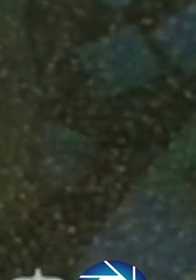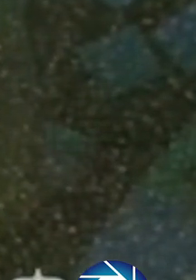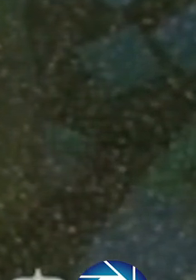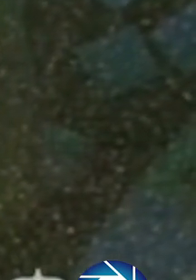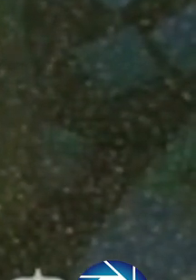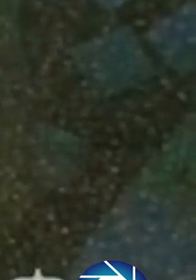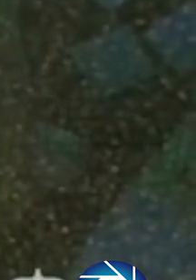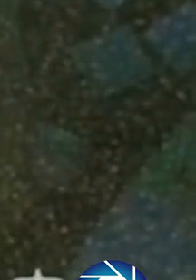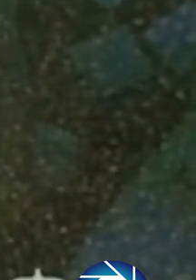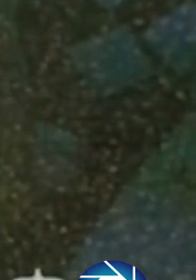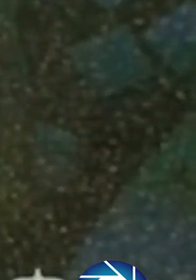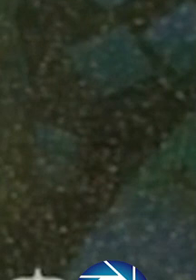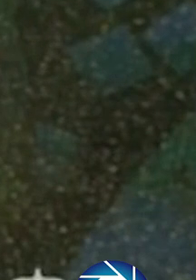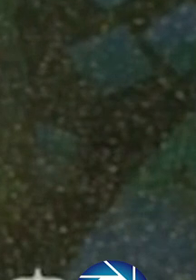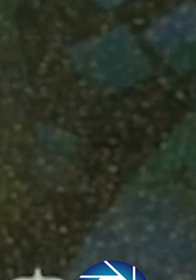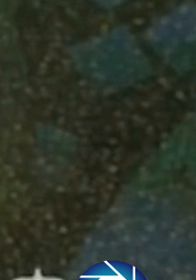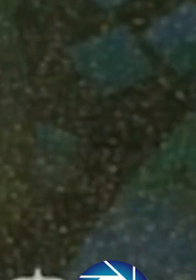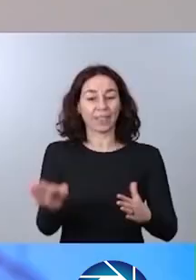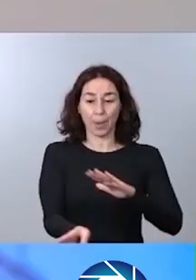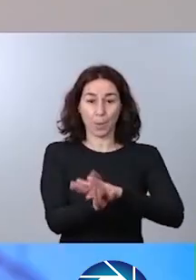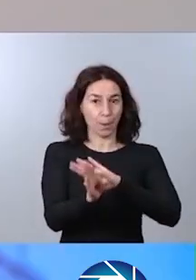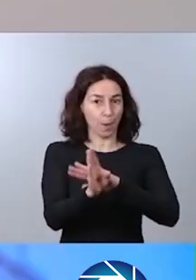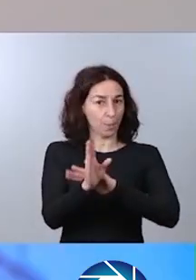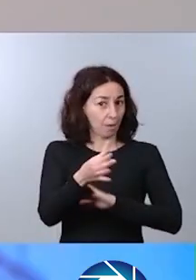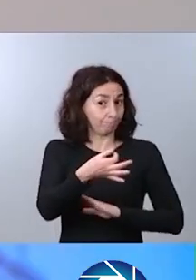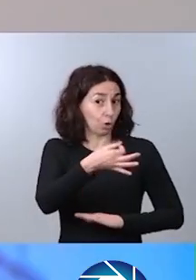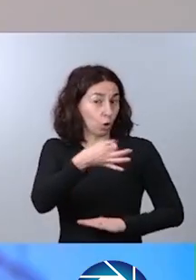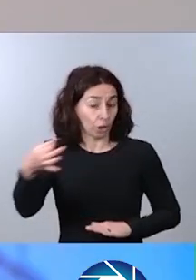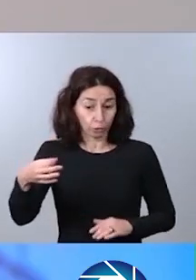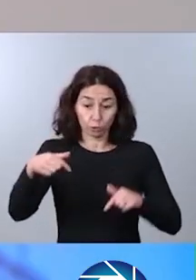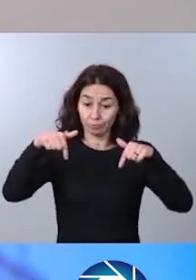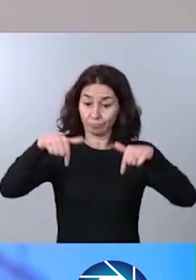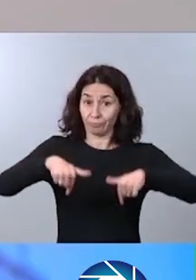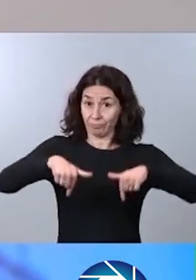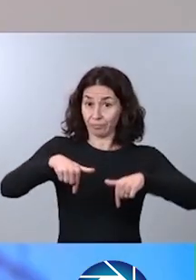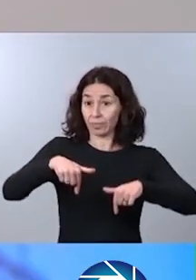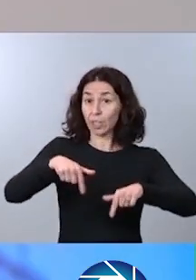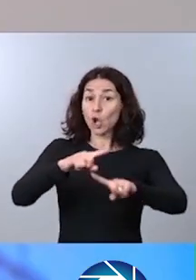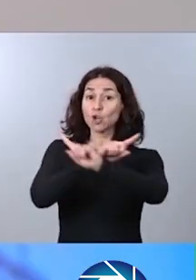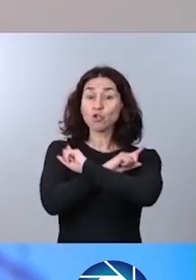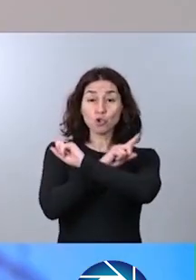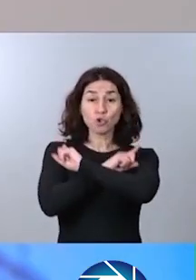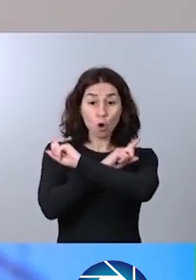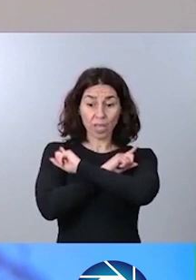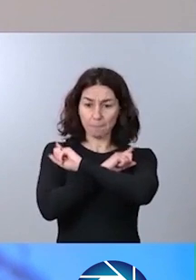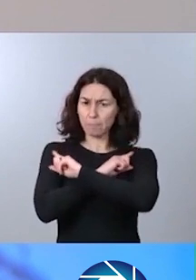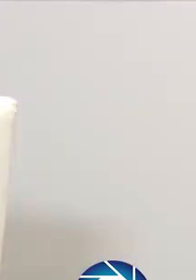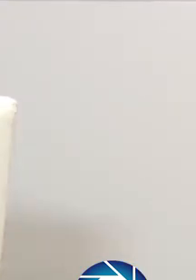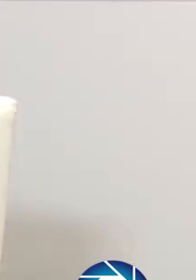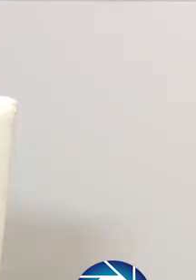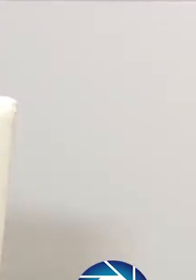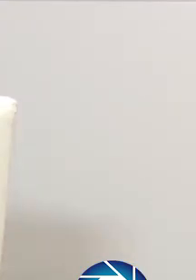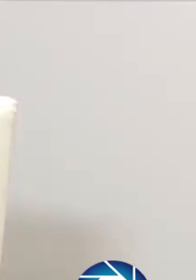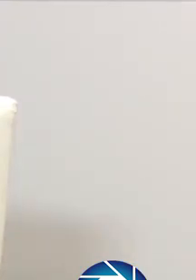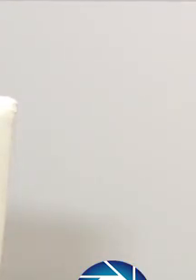Estado. Ten en cuenta que, entre otras cosas, no está aquí en esta denuncia, pero una de las denuncias que hizo en su momento el canal de Santiago Royuela fue